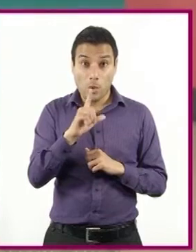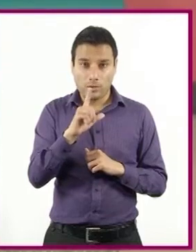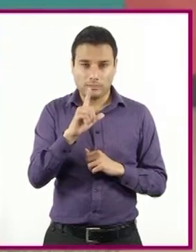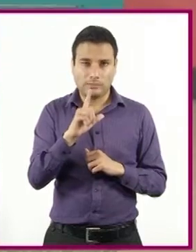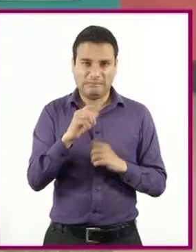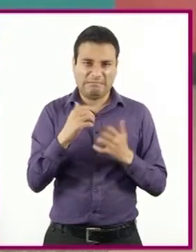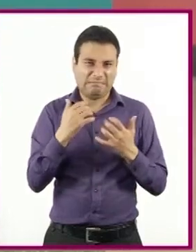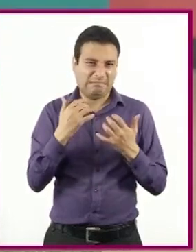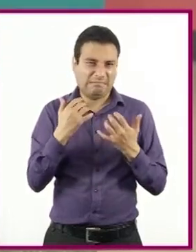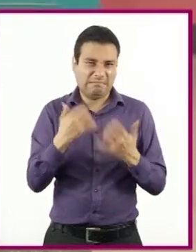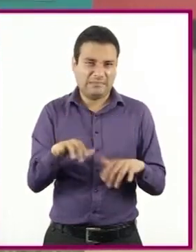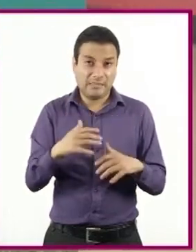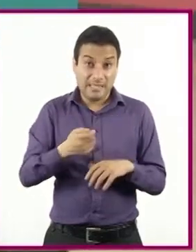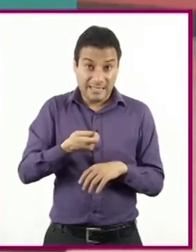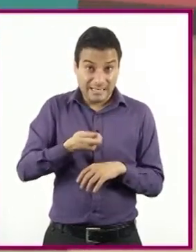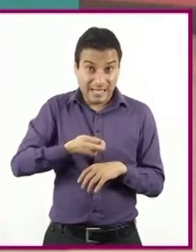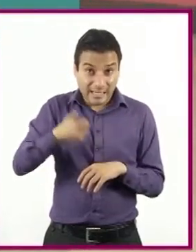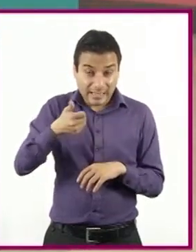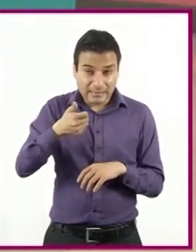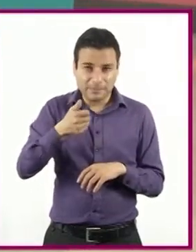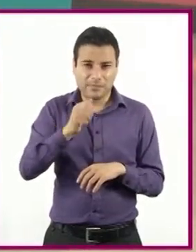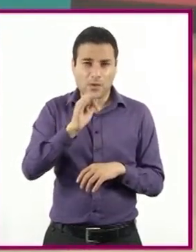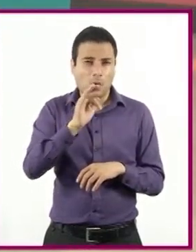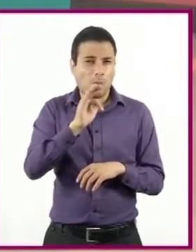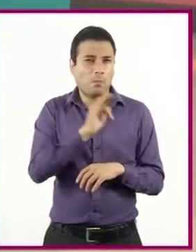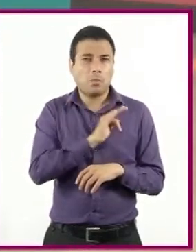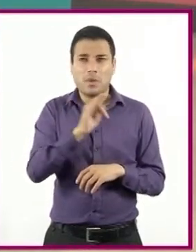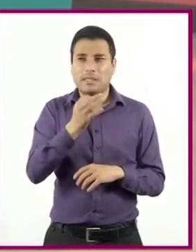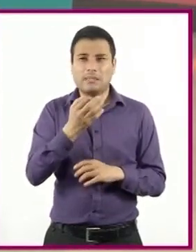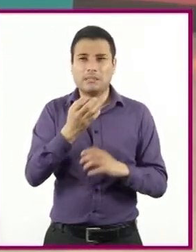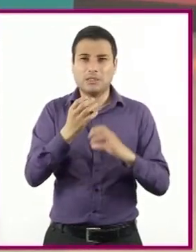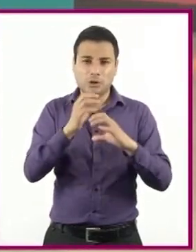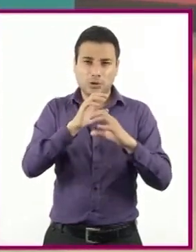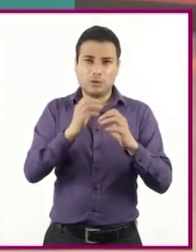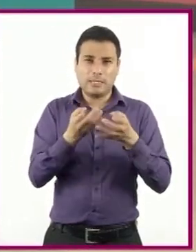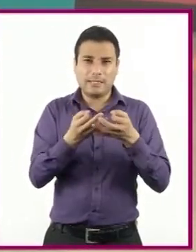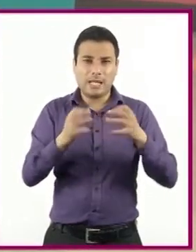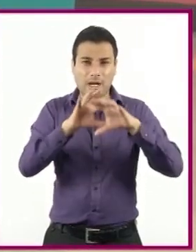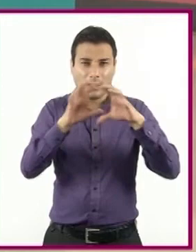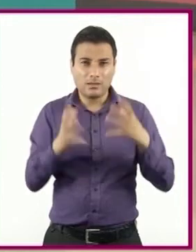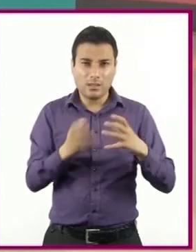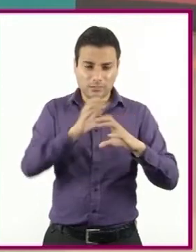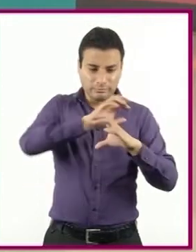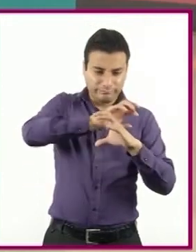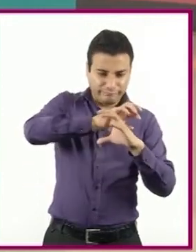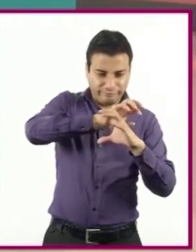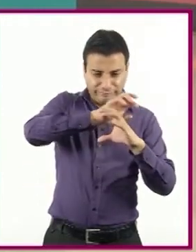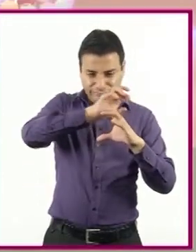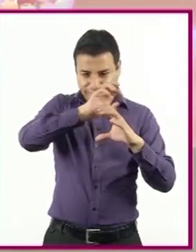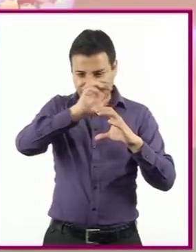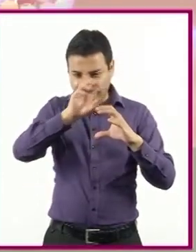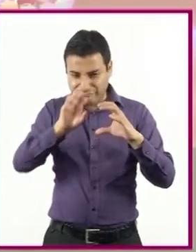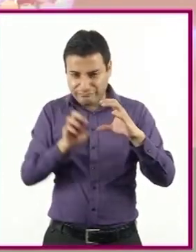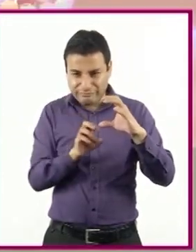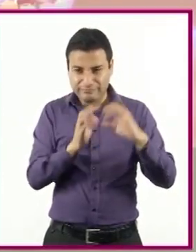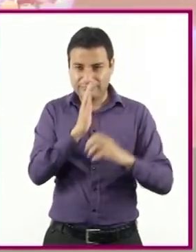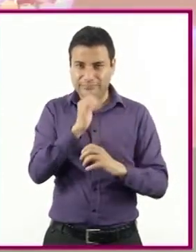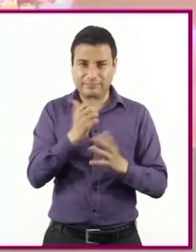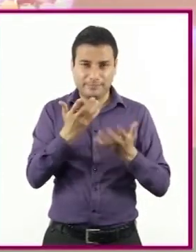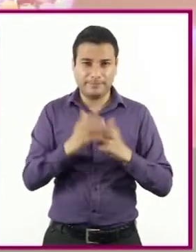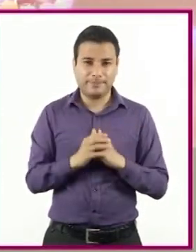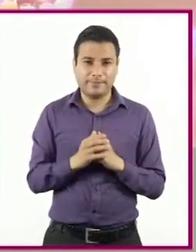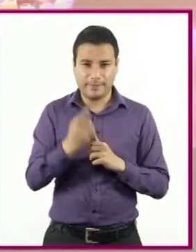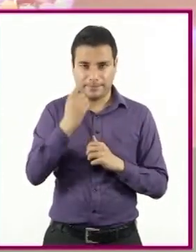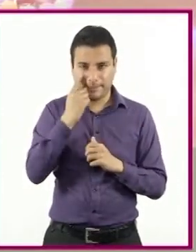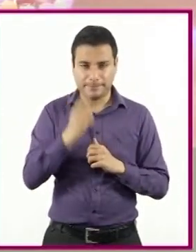la Tierra hasta una profundidad de más de 6 kilómetros. Veamos nuestro ejemplo. La partícula representativa